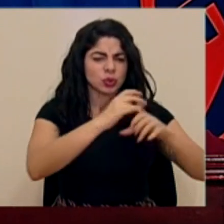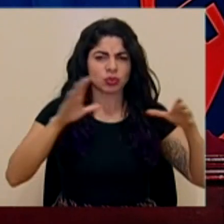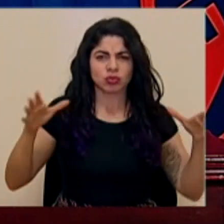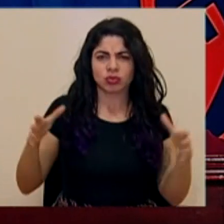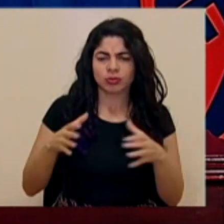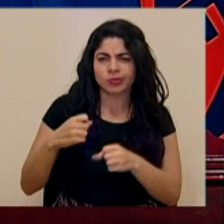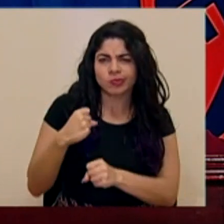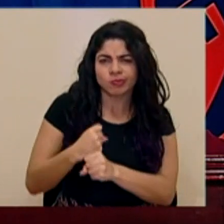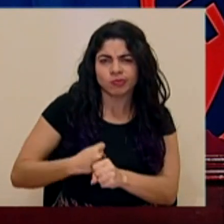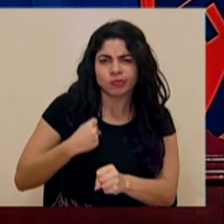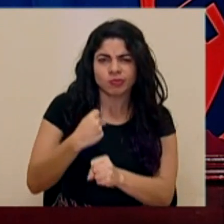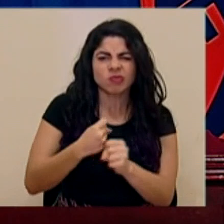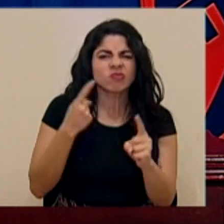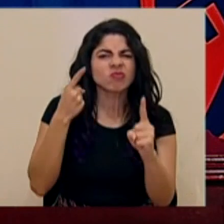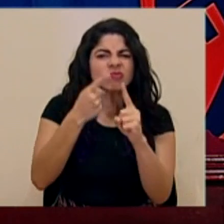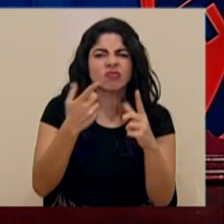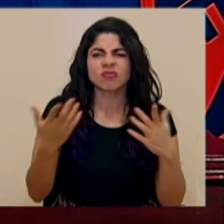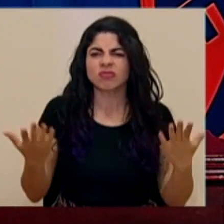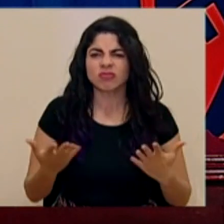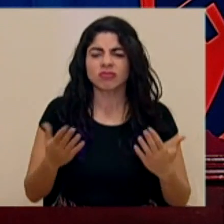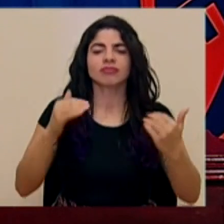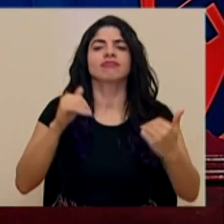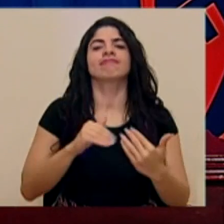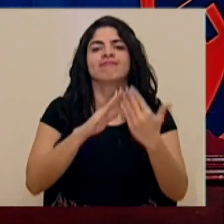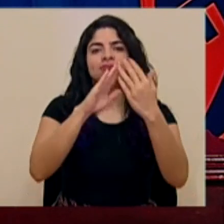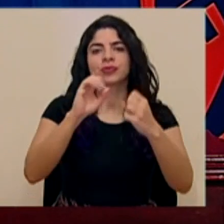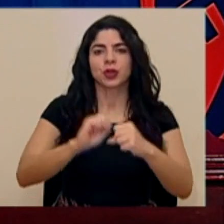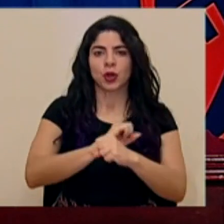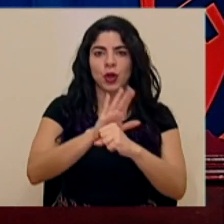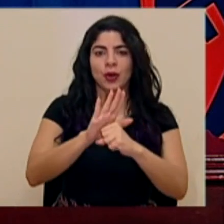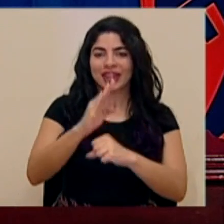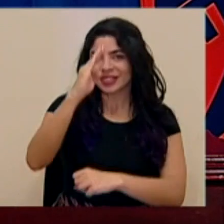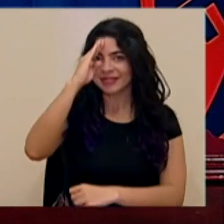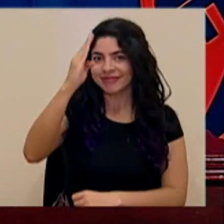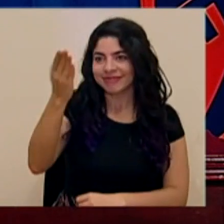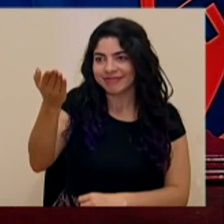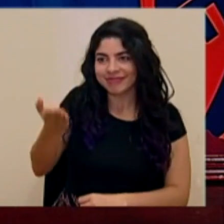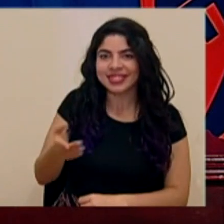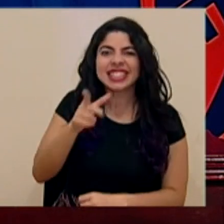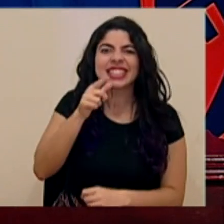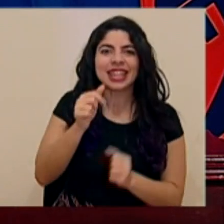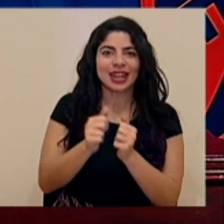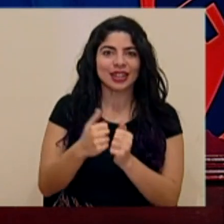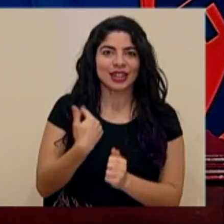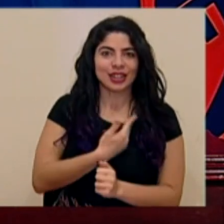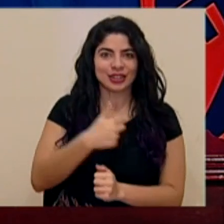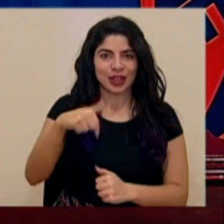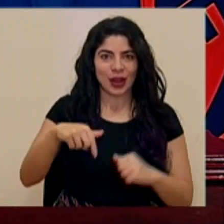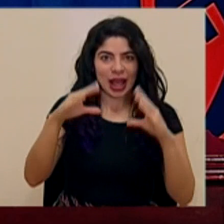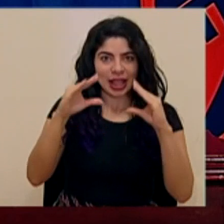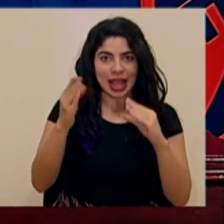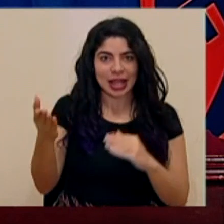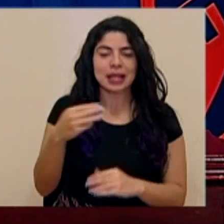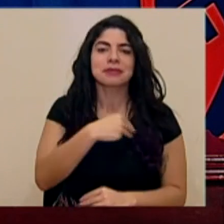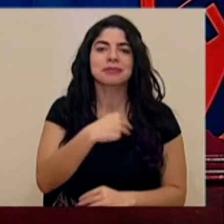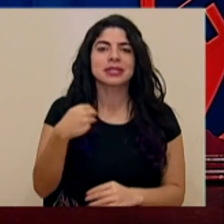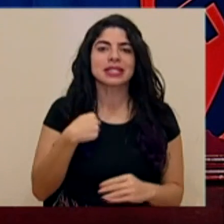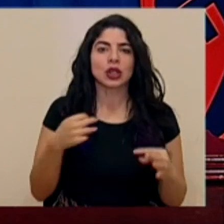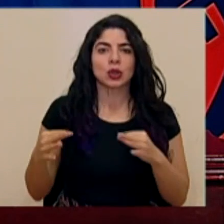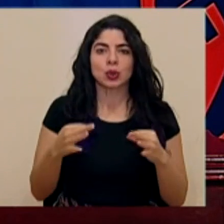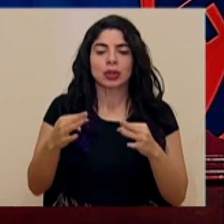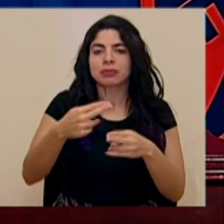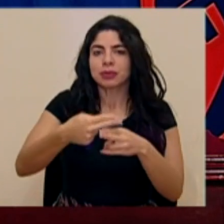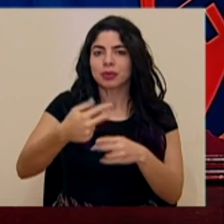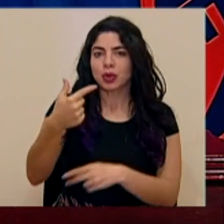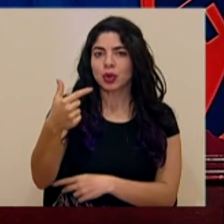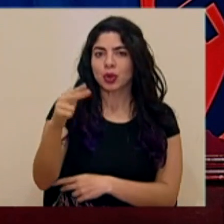que se realiza para enfrentar el COVID-19. Saludamos a quien nos acompaña esta tarde, al ministro de Turismo, el